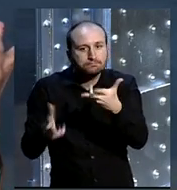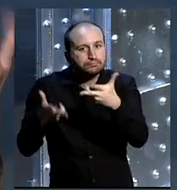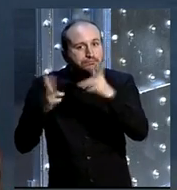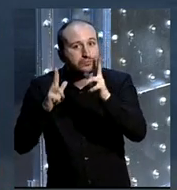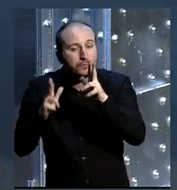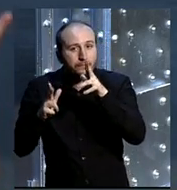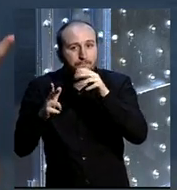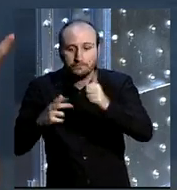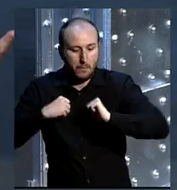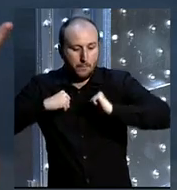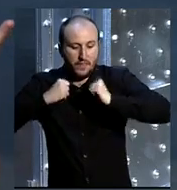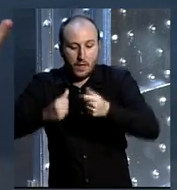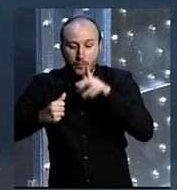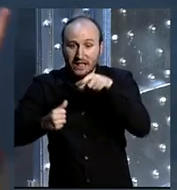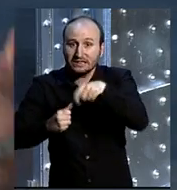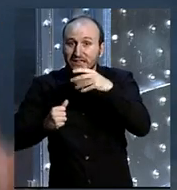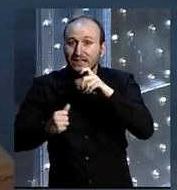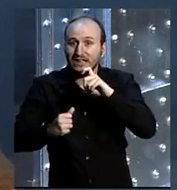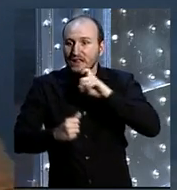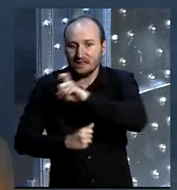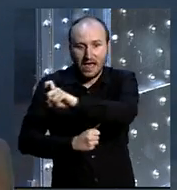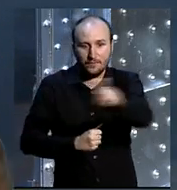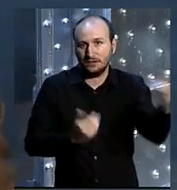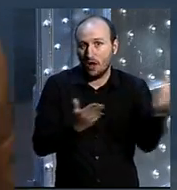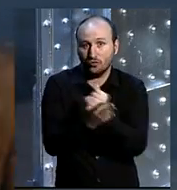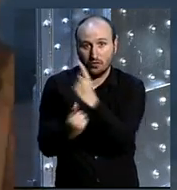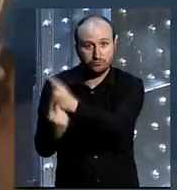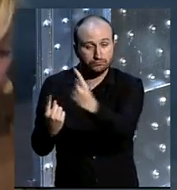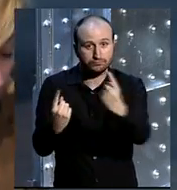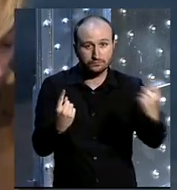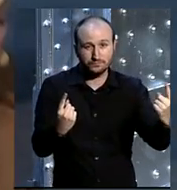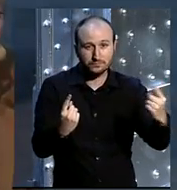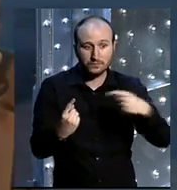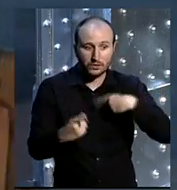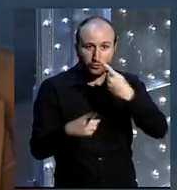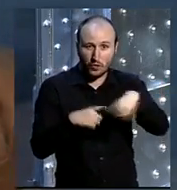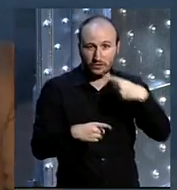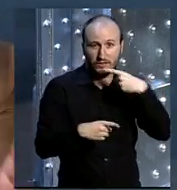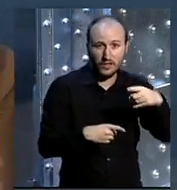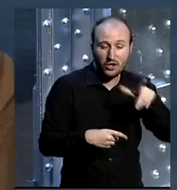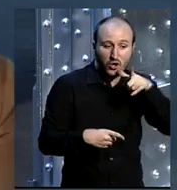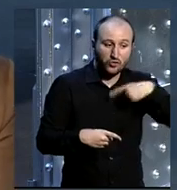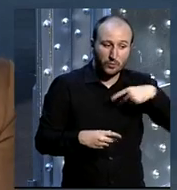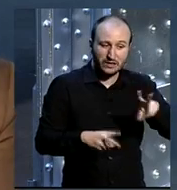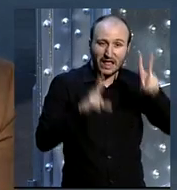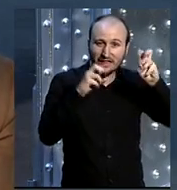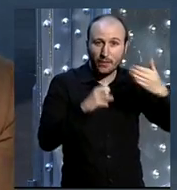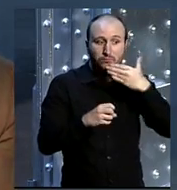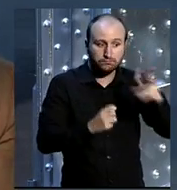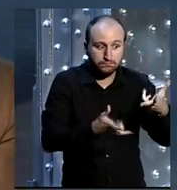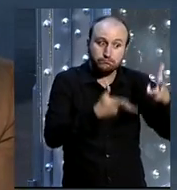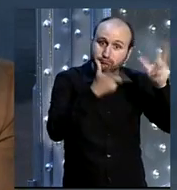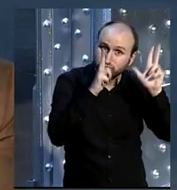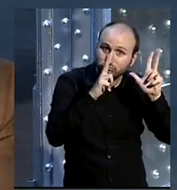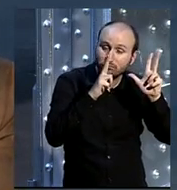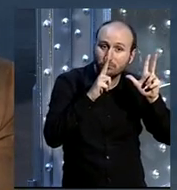inicialmente, porque eso alerta también al individuo. Y yo diría otra cosa, a mí más que el consentimiento muchas